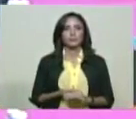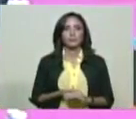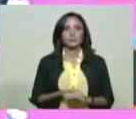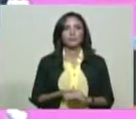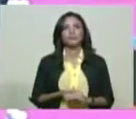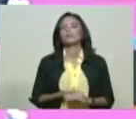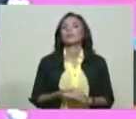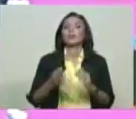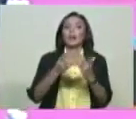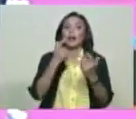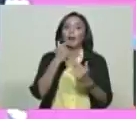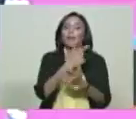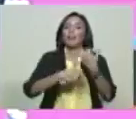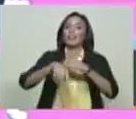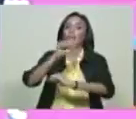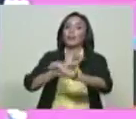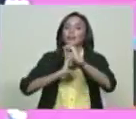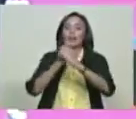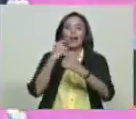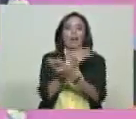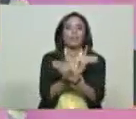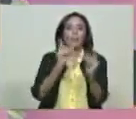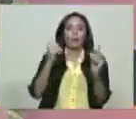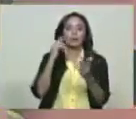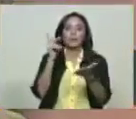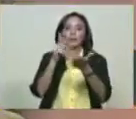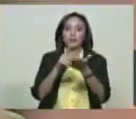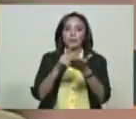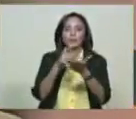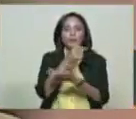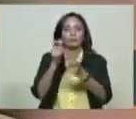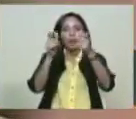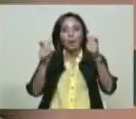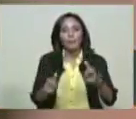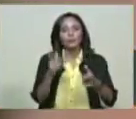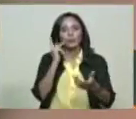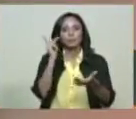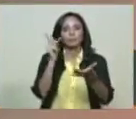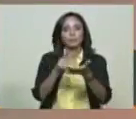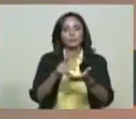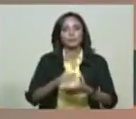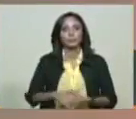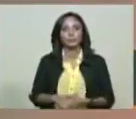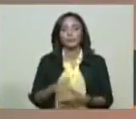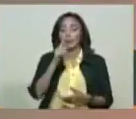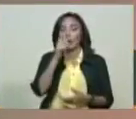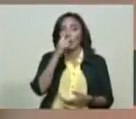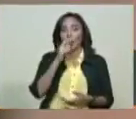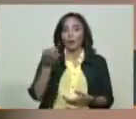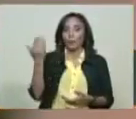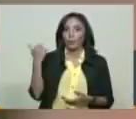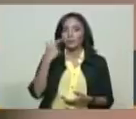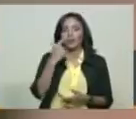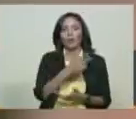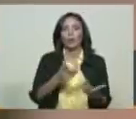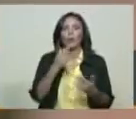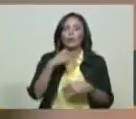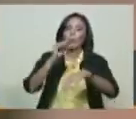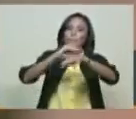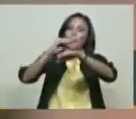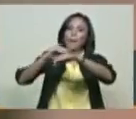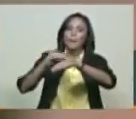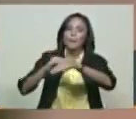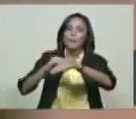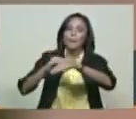defensor de la democracia participativa y protagónica en la sociedad como hace un año cuando convocamos un día